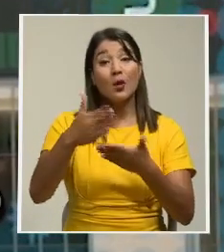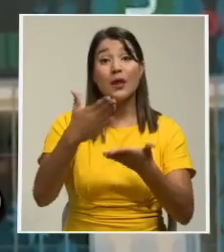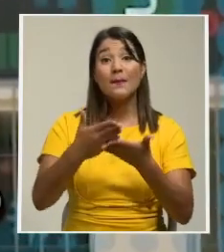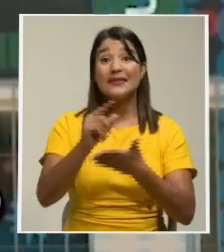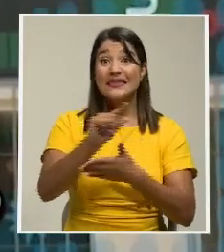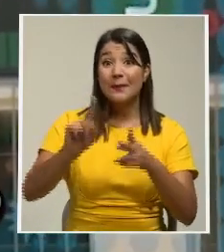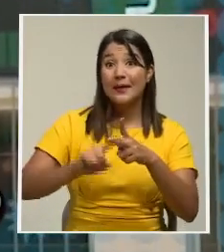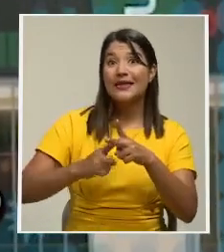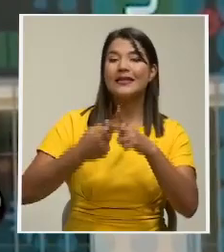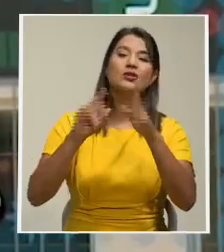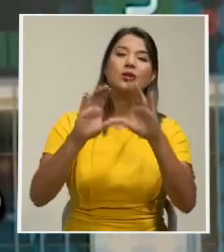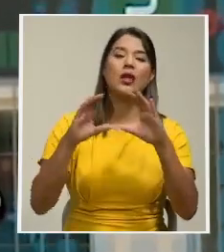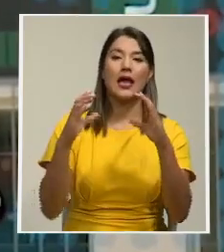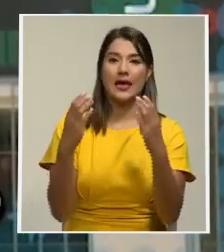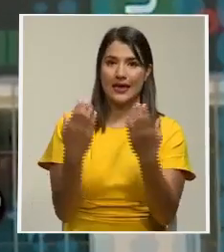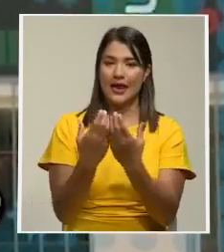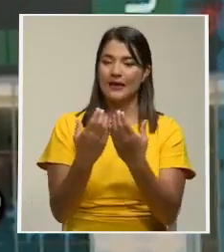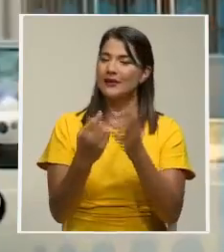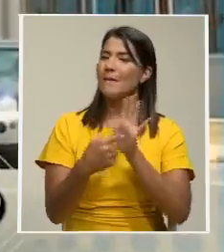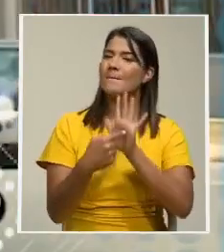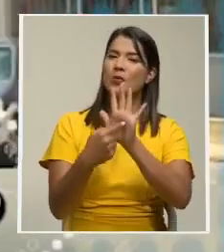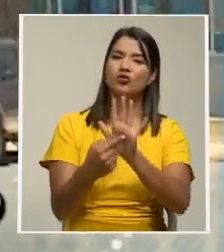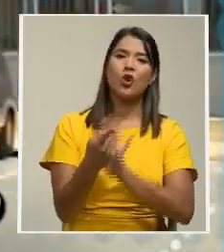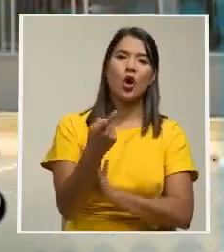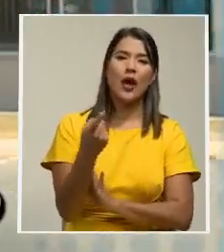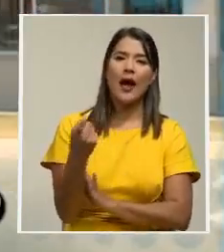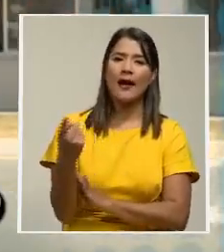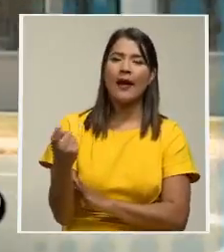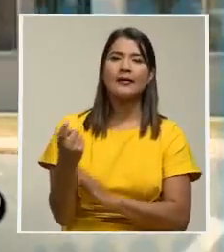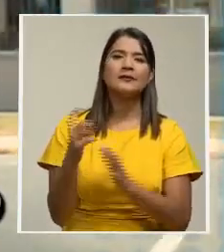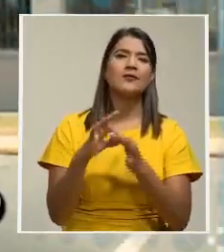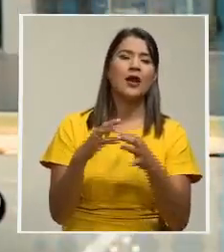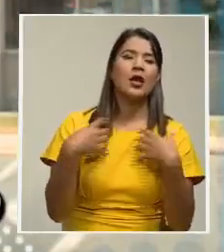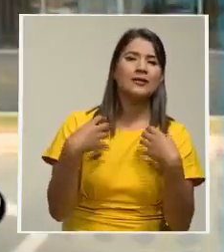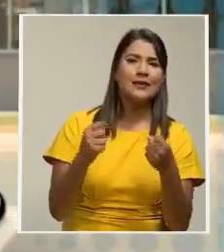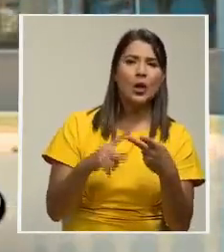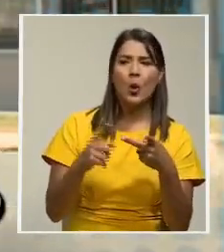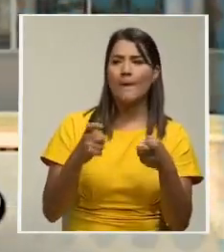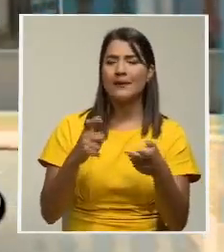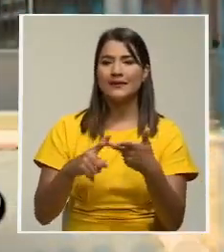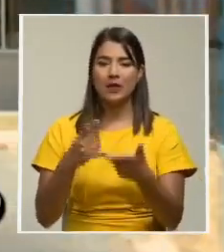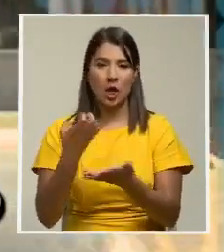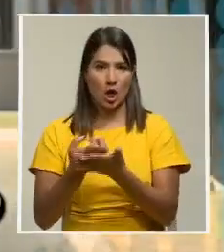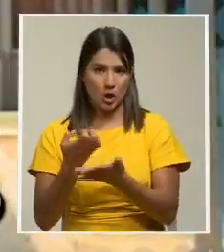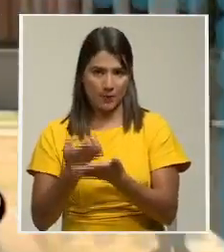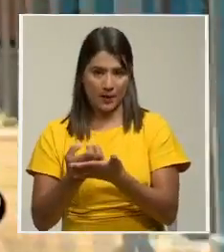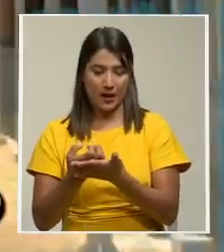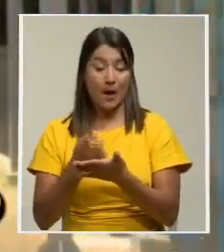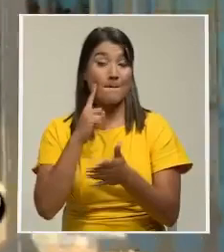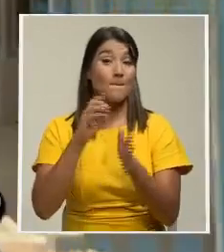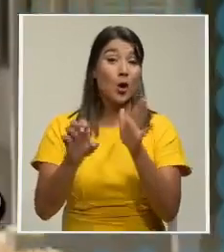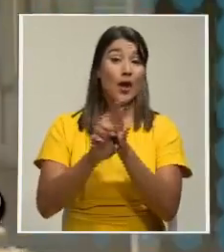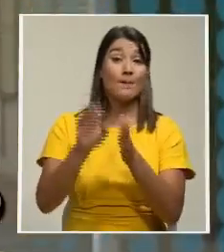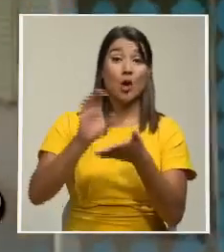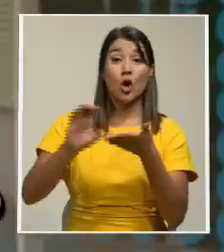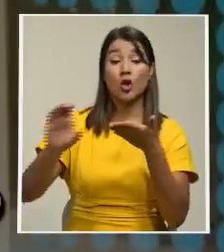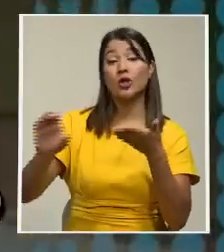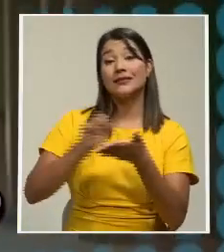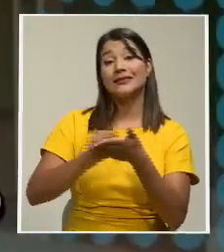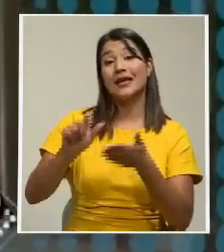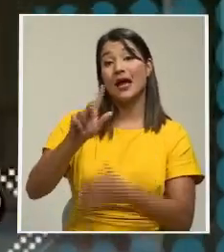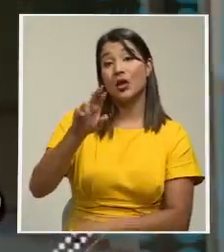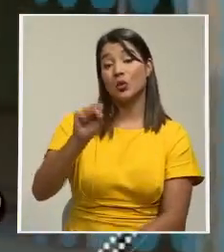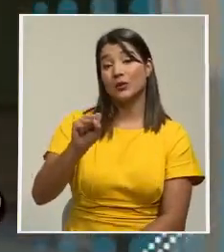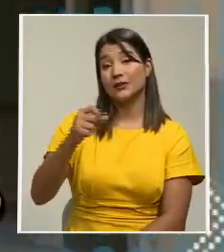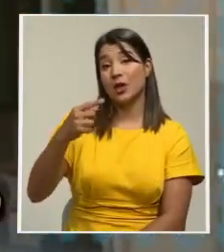de inicio del curso lectivo evidenció carencias de tipo sanitario, administrativo y económico. Hay casos como el Colegio San Luis Gonzaga